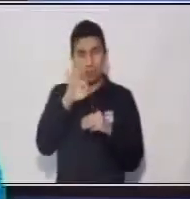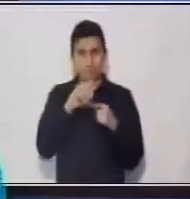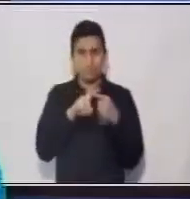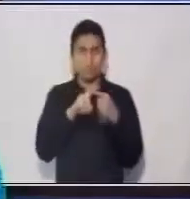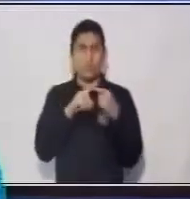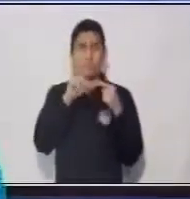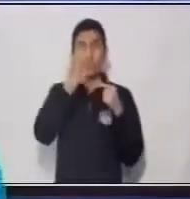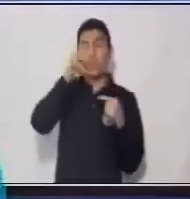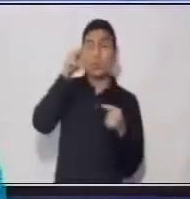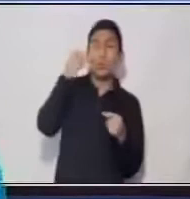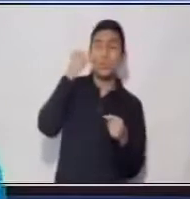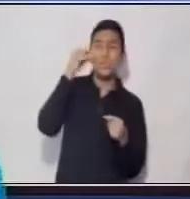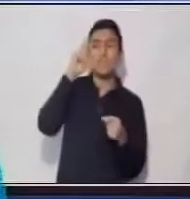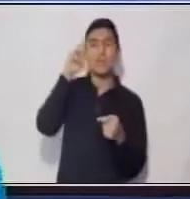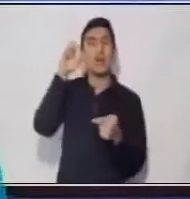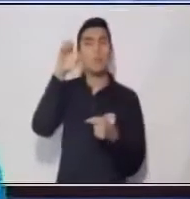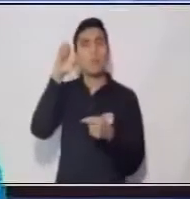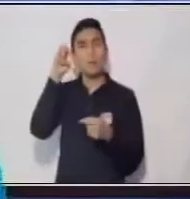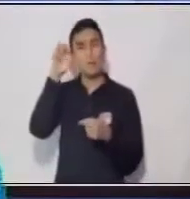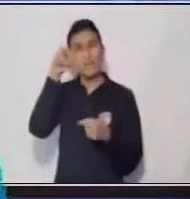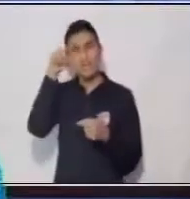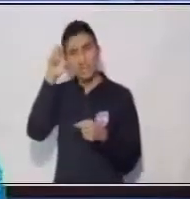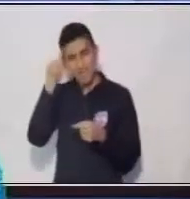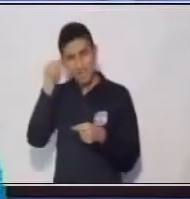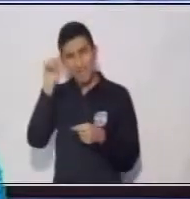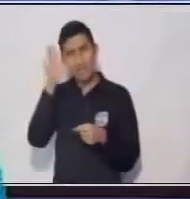uniformemente variado y el movimiento rectilíneo